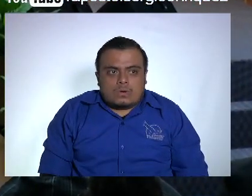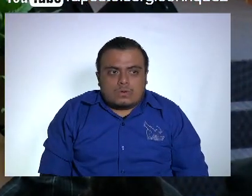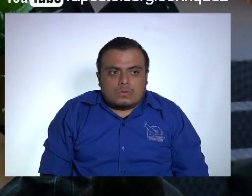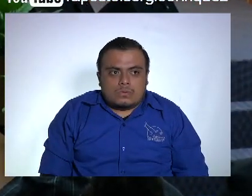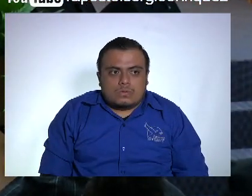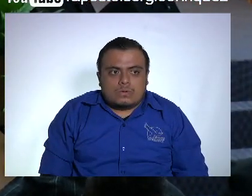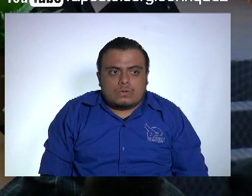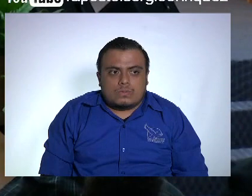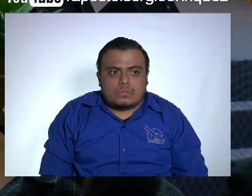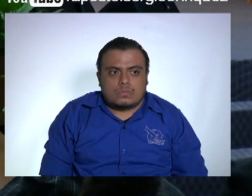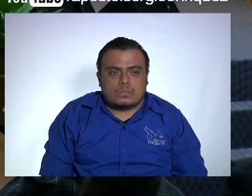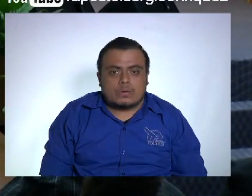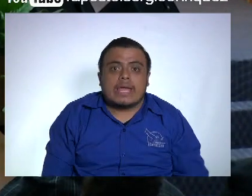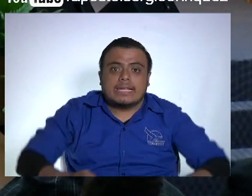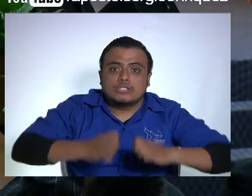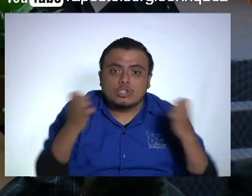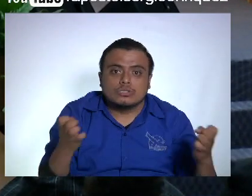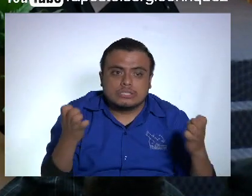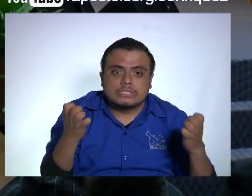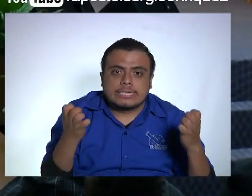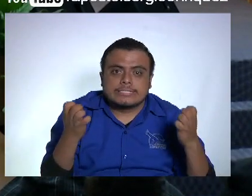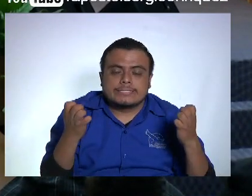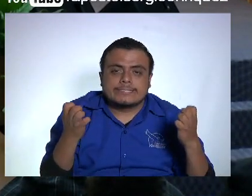Conclusiones para que no se te olvide.